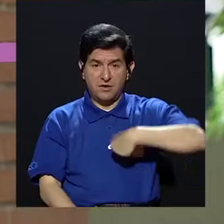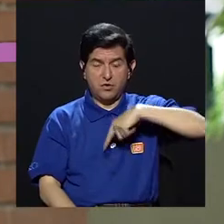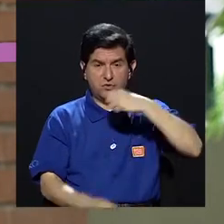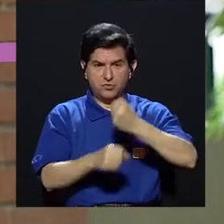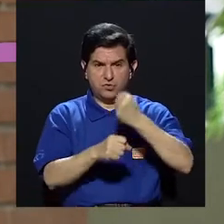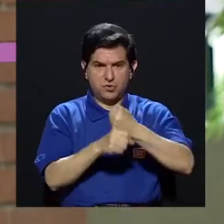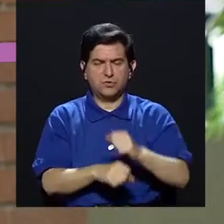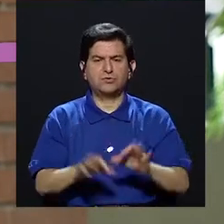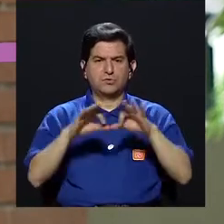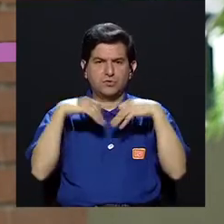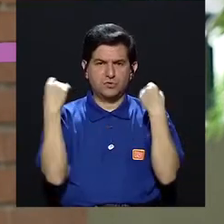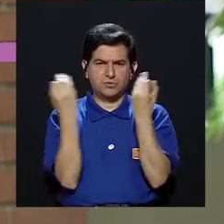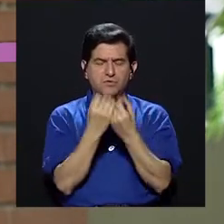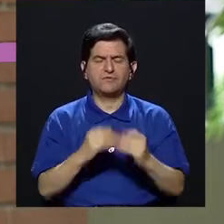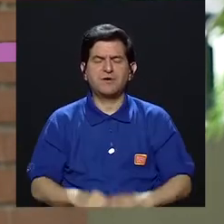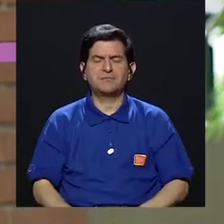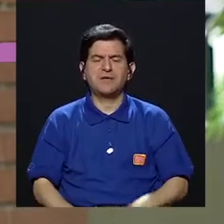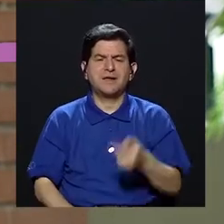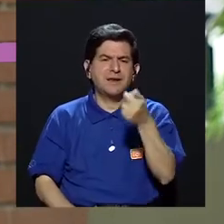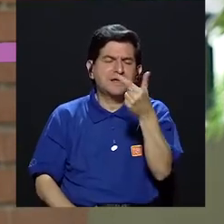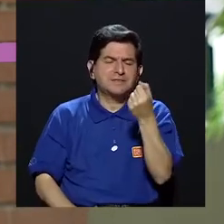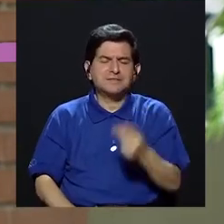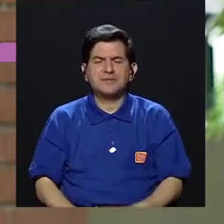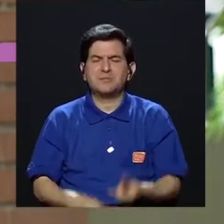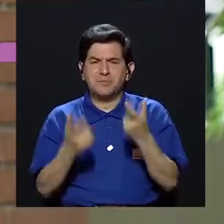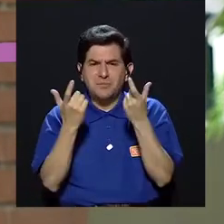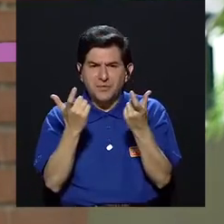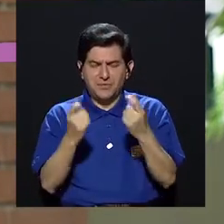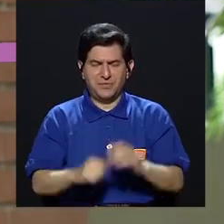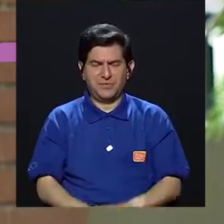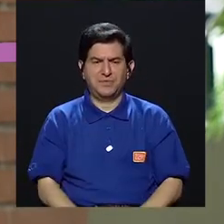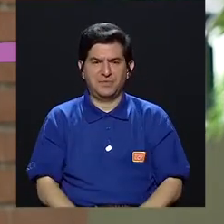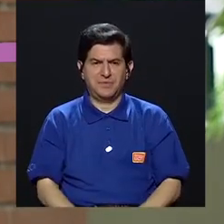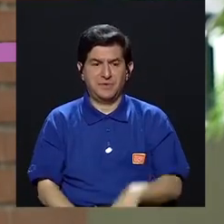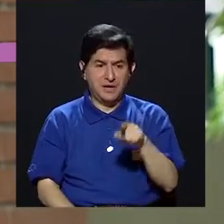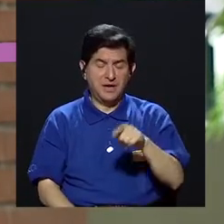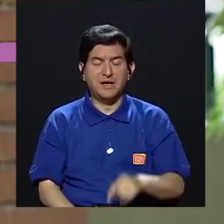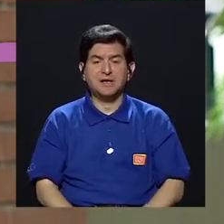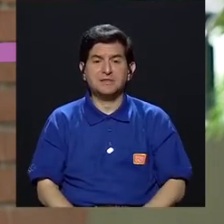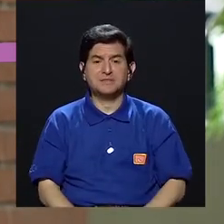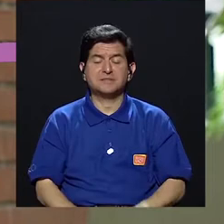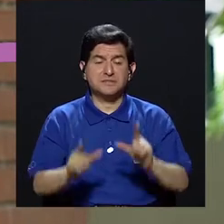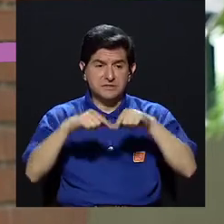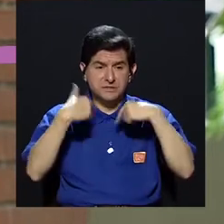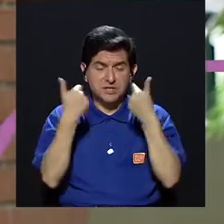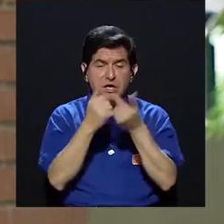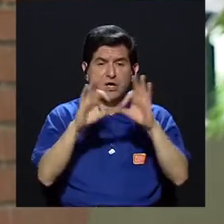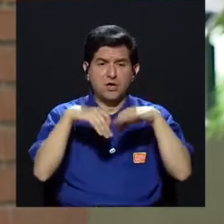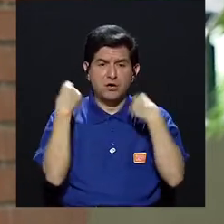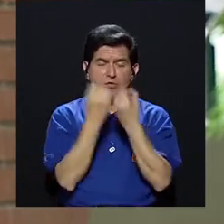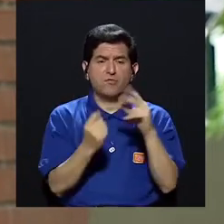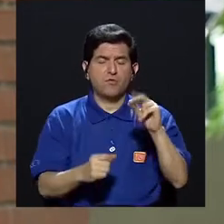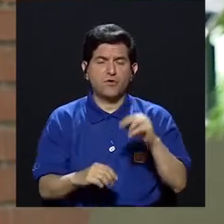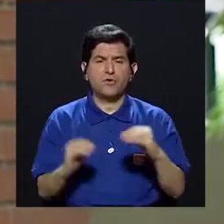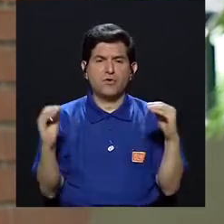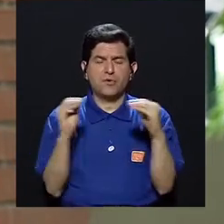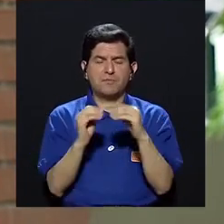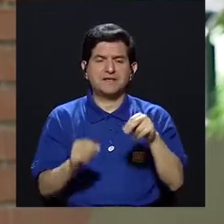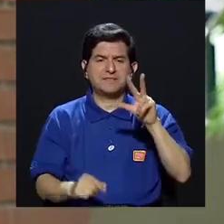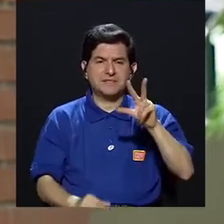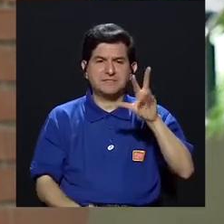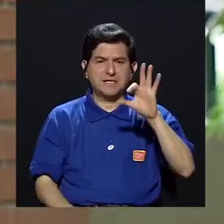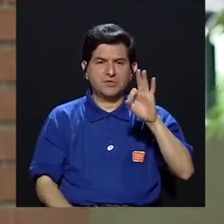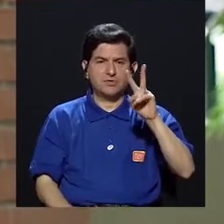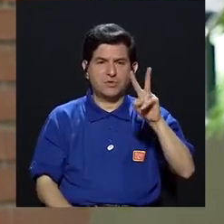nosotros trabajamos con familias de bajos ingresos, que son familias cuyo núcleo familiar no gana más de